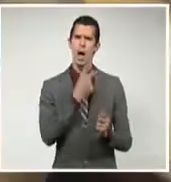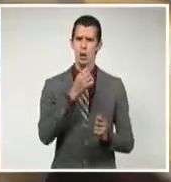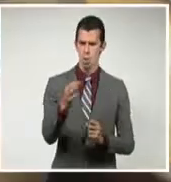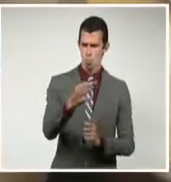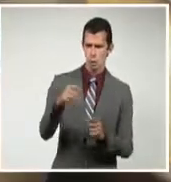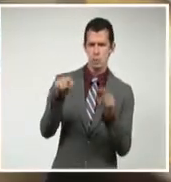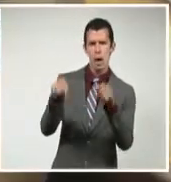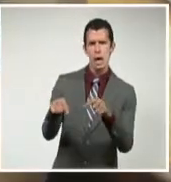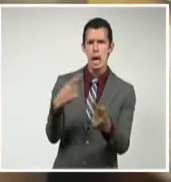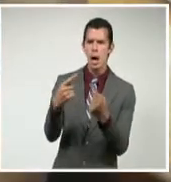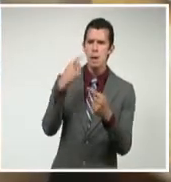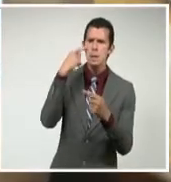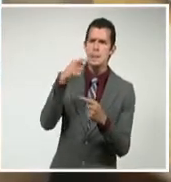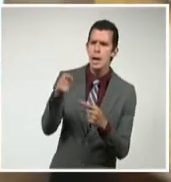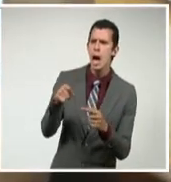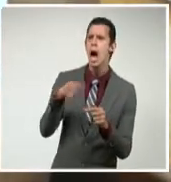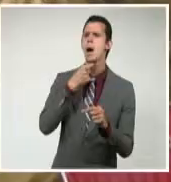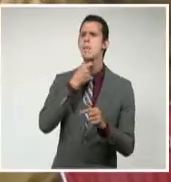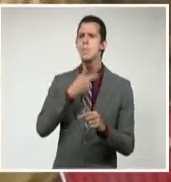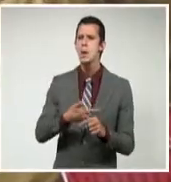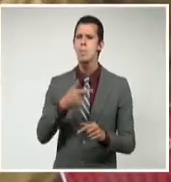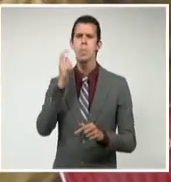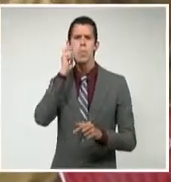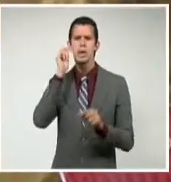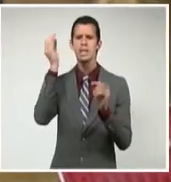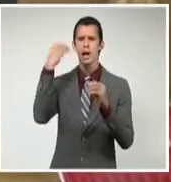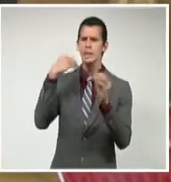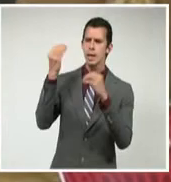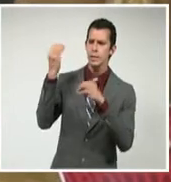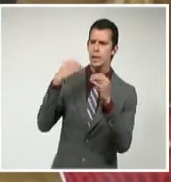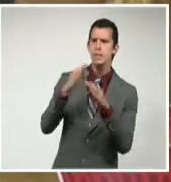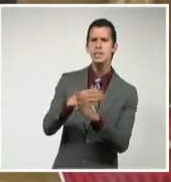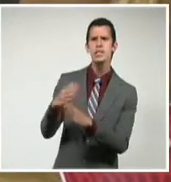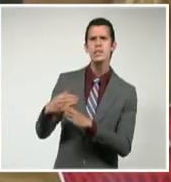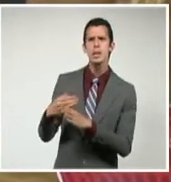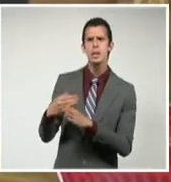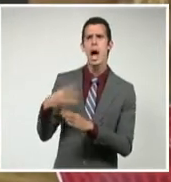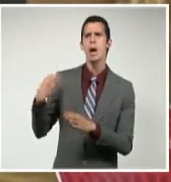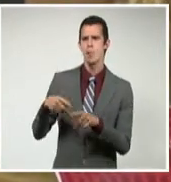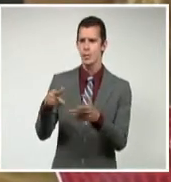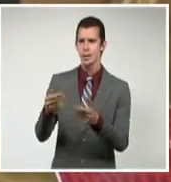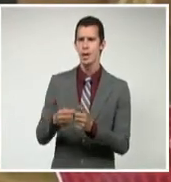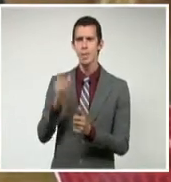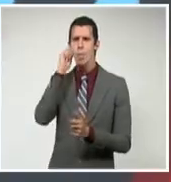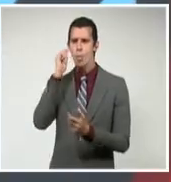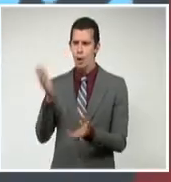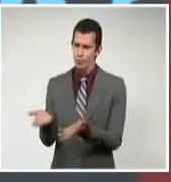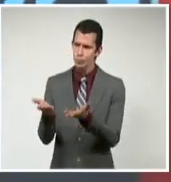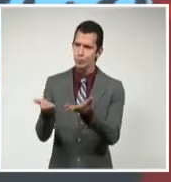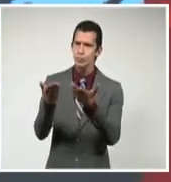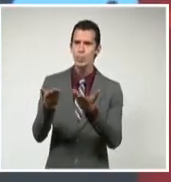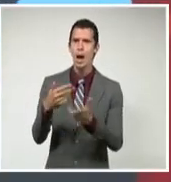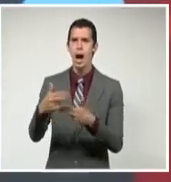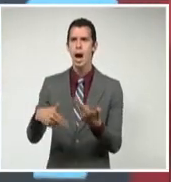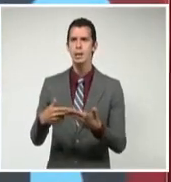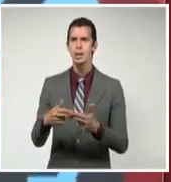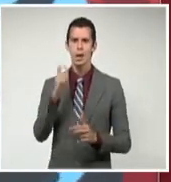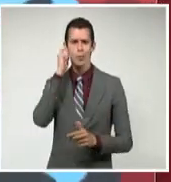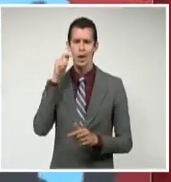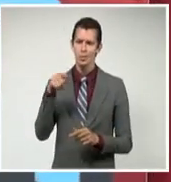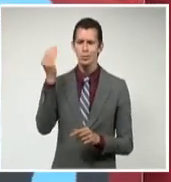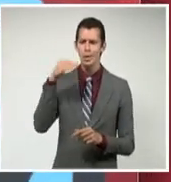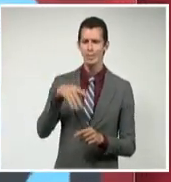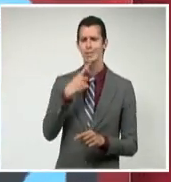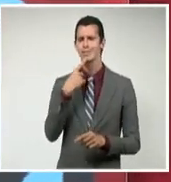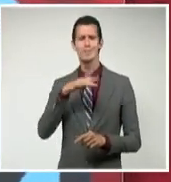mujeres. Y nuestras mujeres participan desde la producción de alimentos, desde hoy evaluando, insertándonos